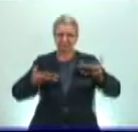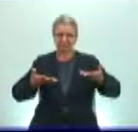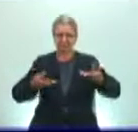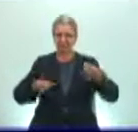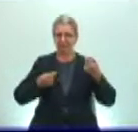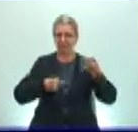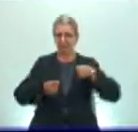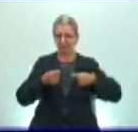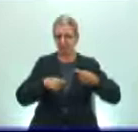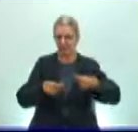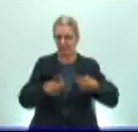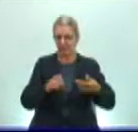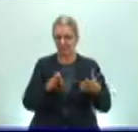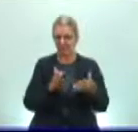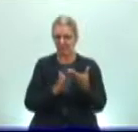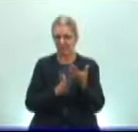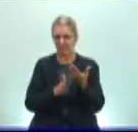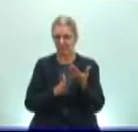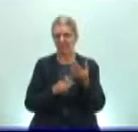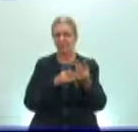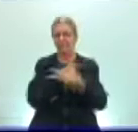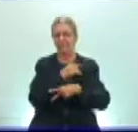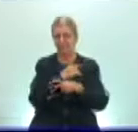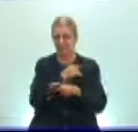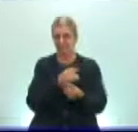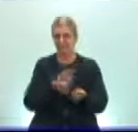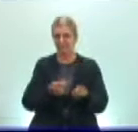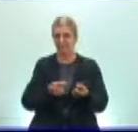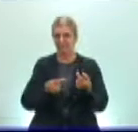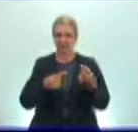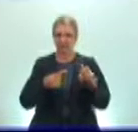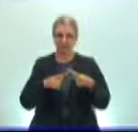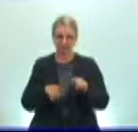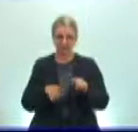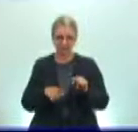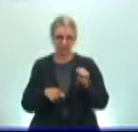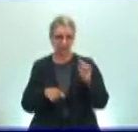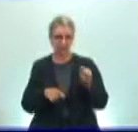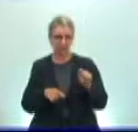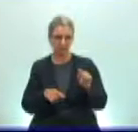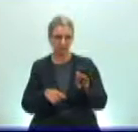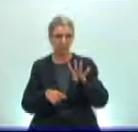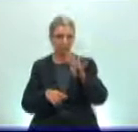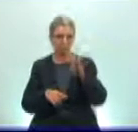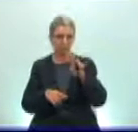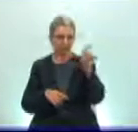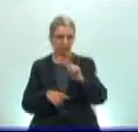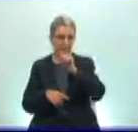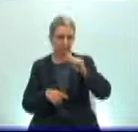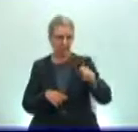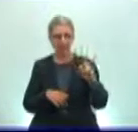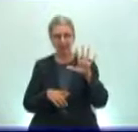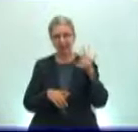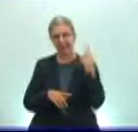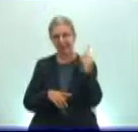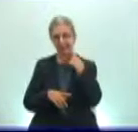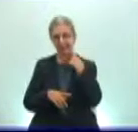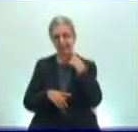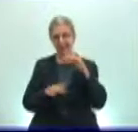el desarrollo del país. Pero ese cuarto plan quinquenal se le asignó